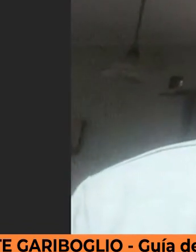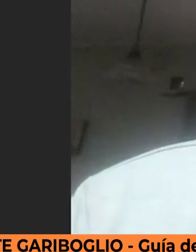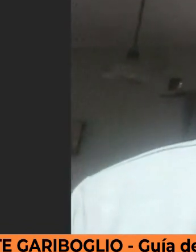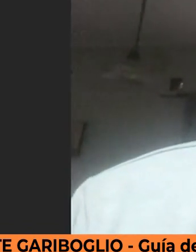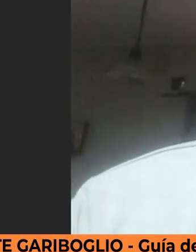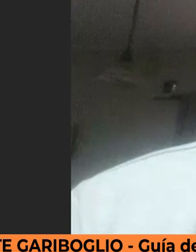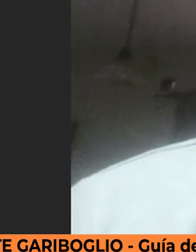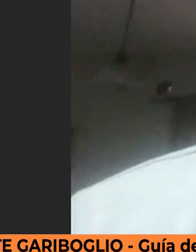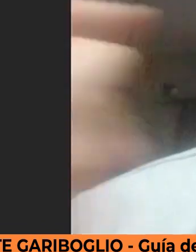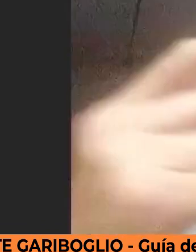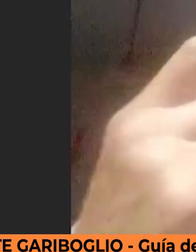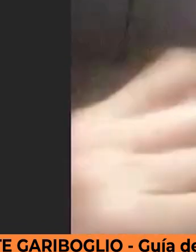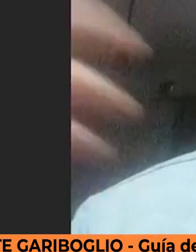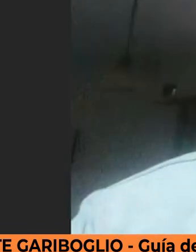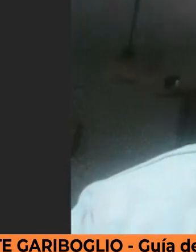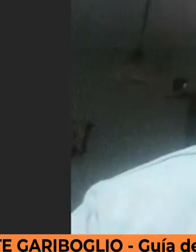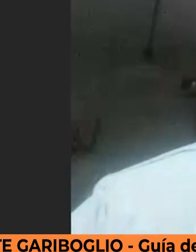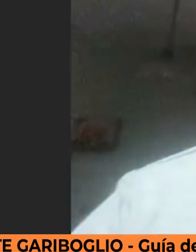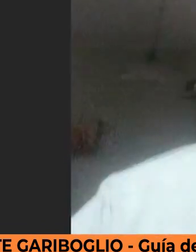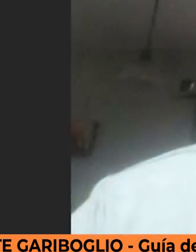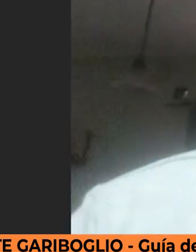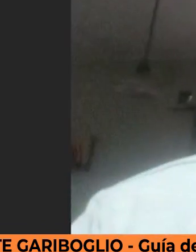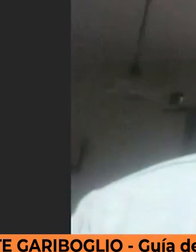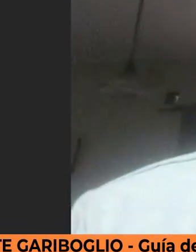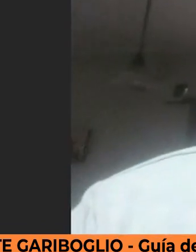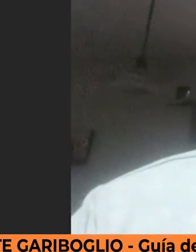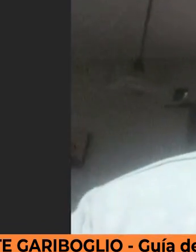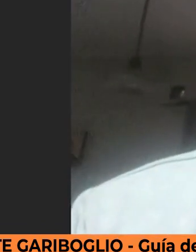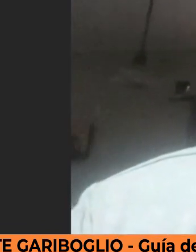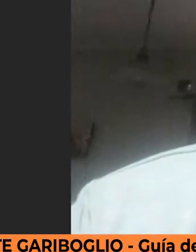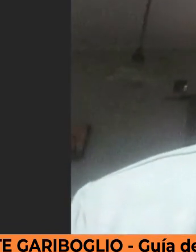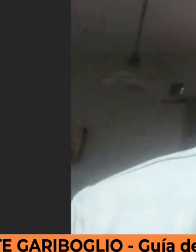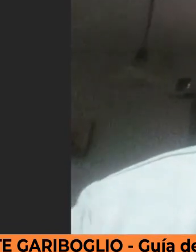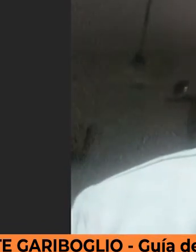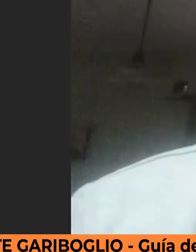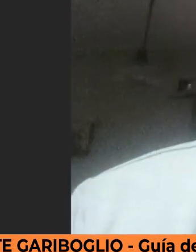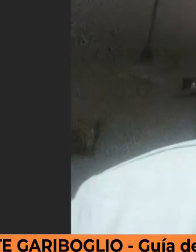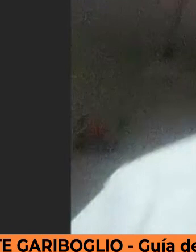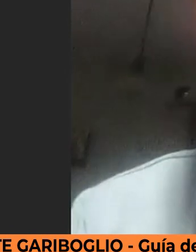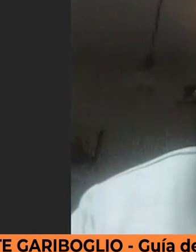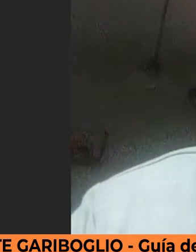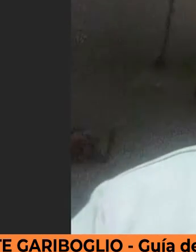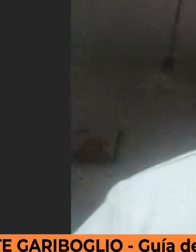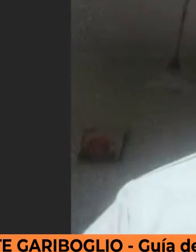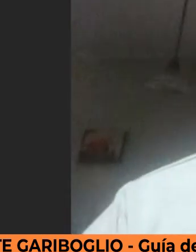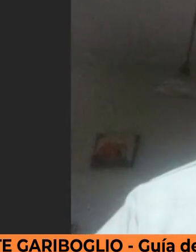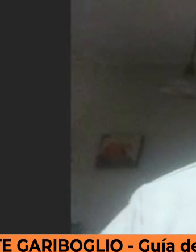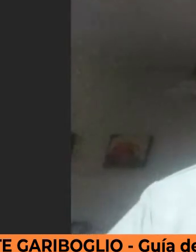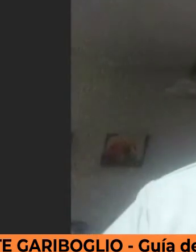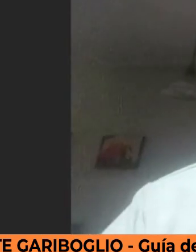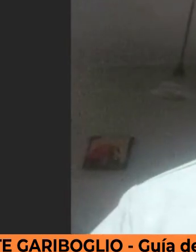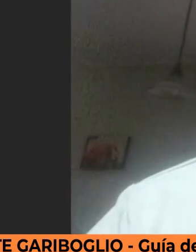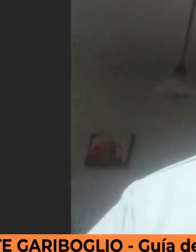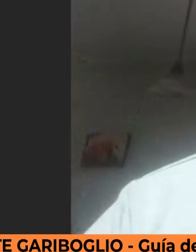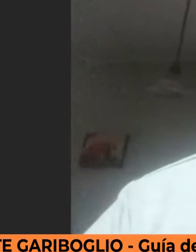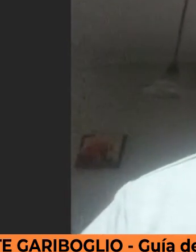el cuidado del espacio, también hay algunas obligaciones recíprocas entre la municipalidad también, como, digamos, dueña del lugar